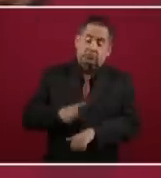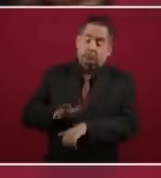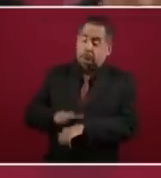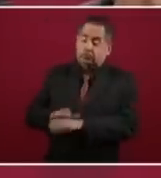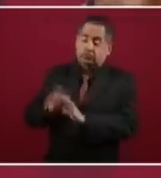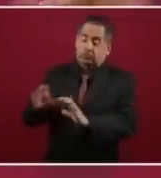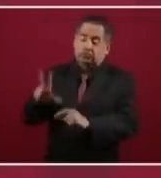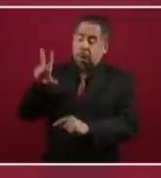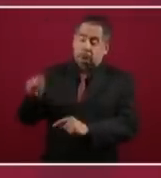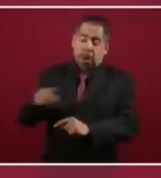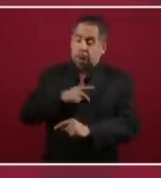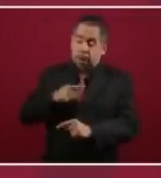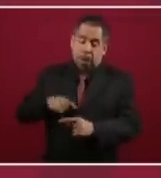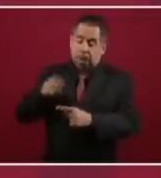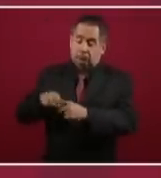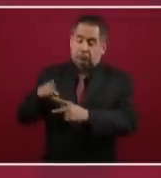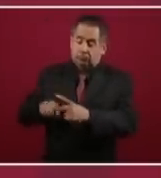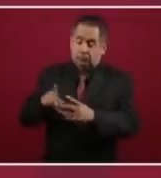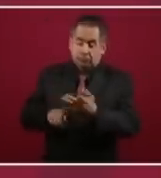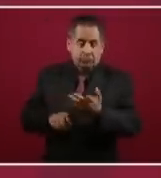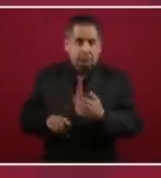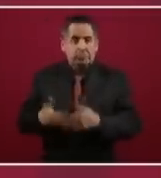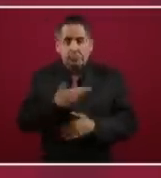esto no se puede mover,